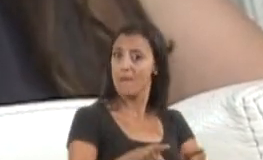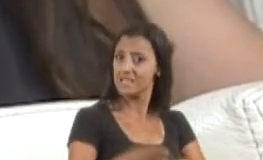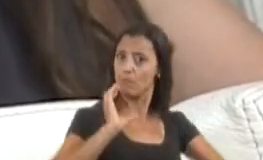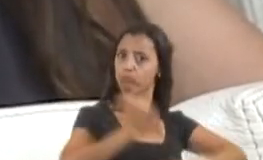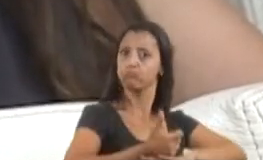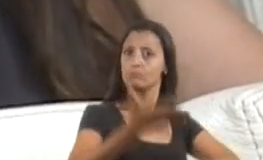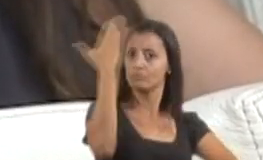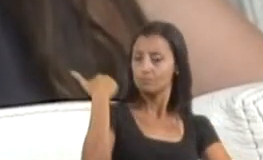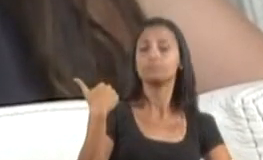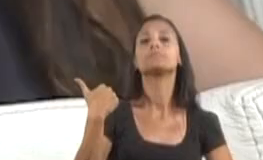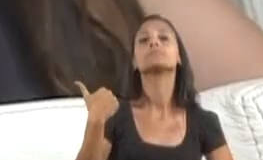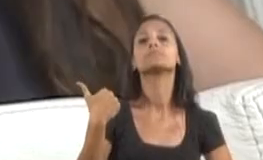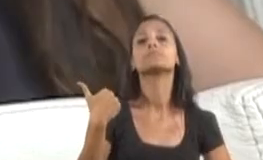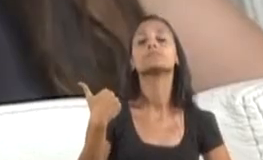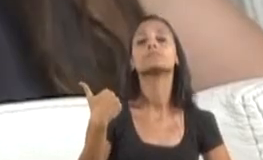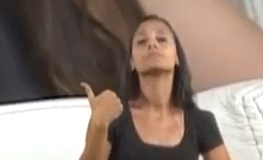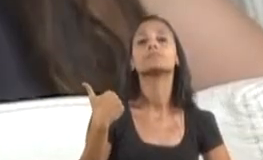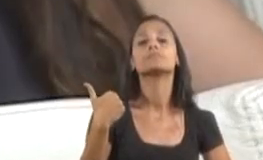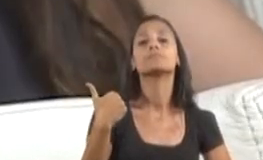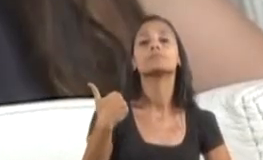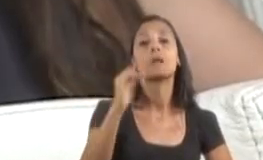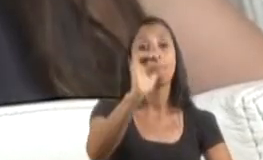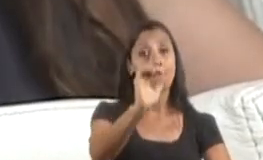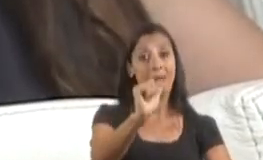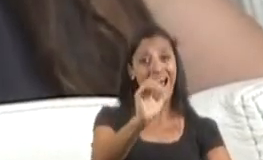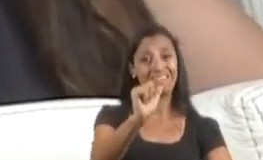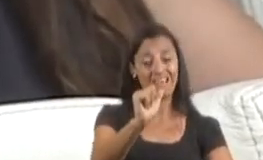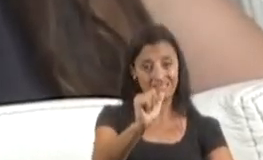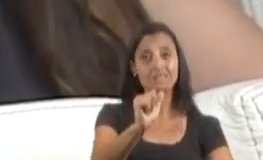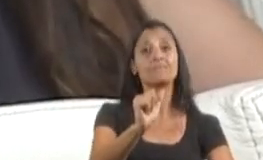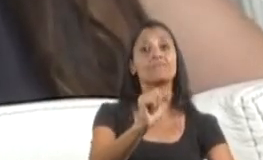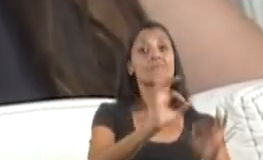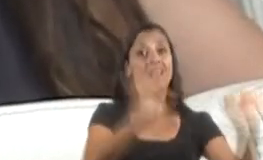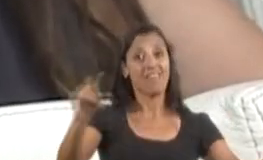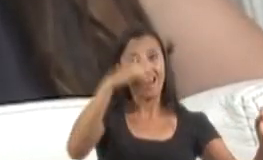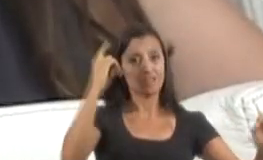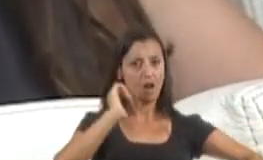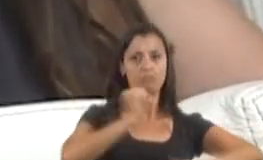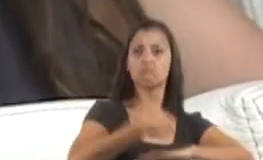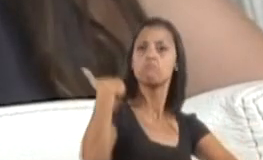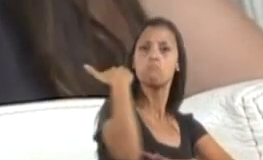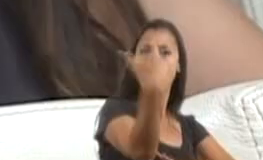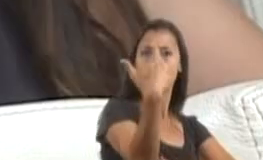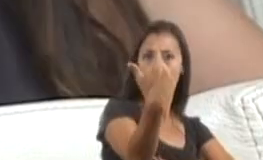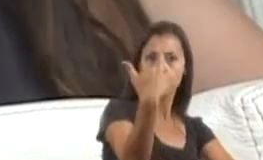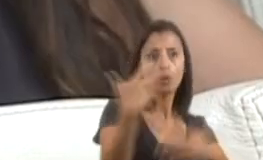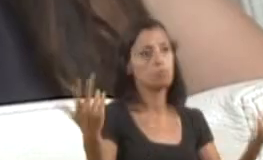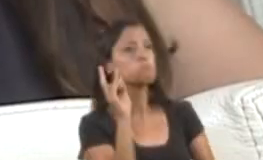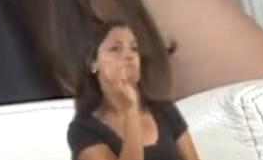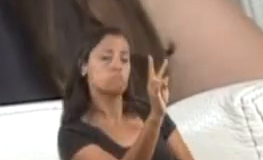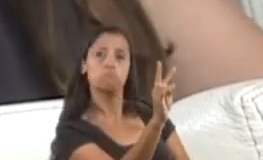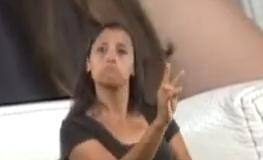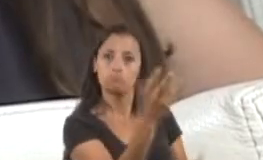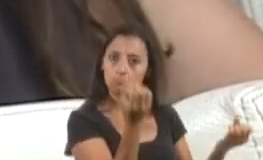dio al año de cumplir su llegada a la Casa Rosada. Uno lo pudo ver